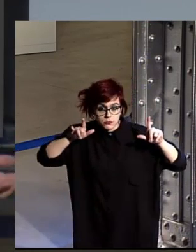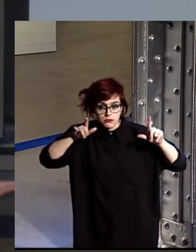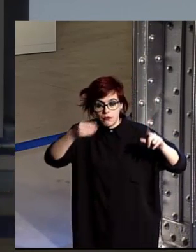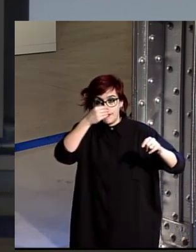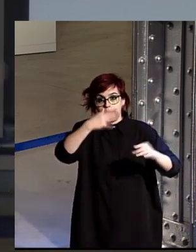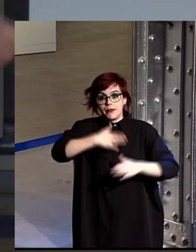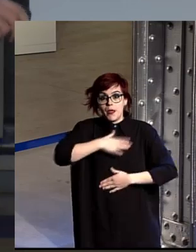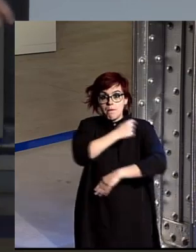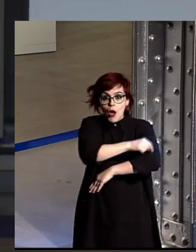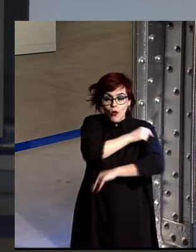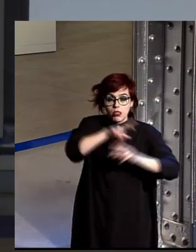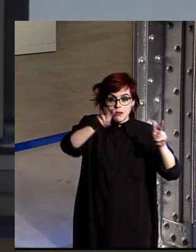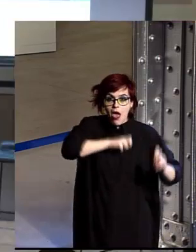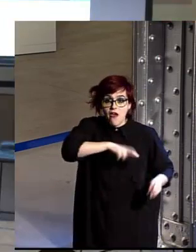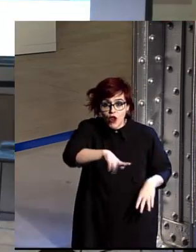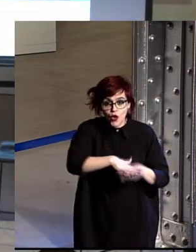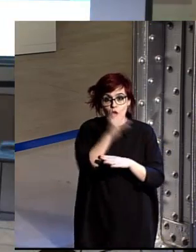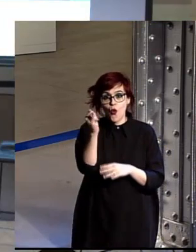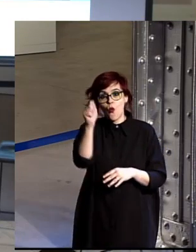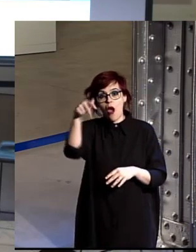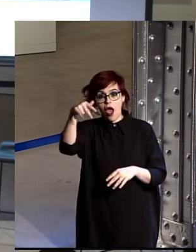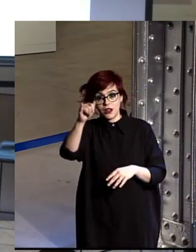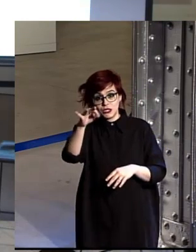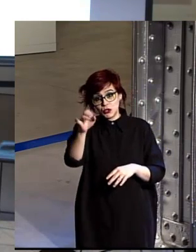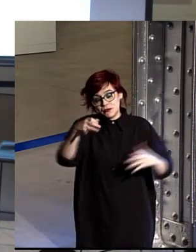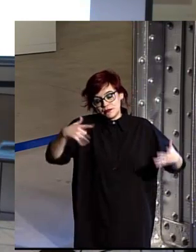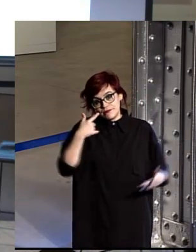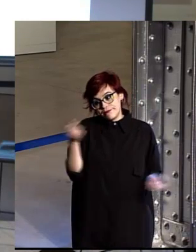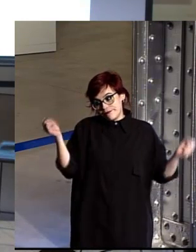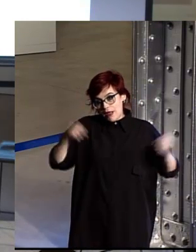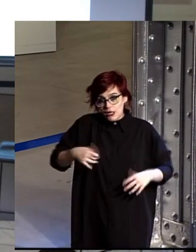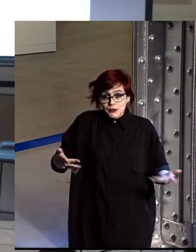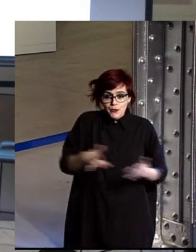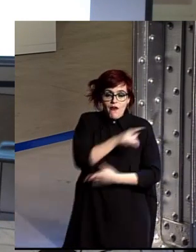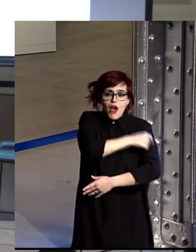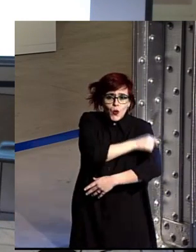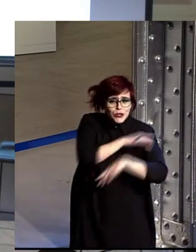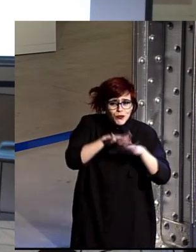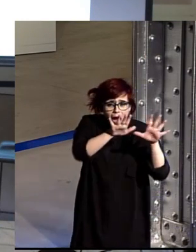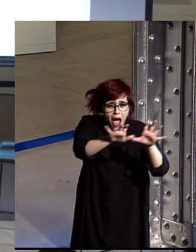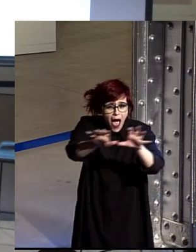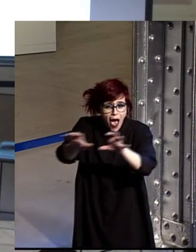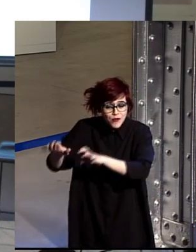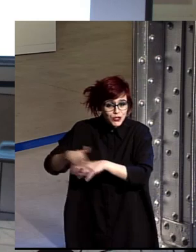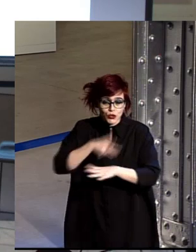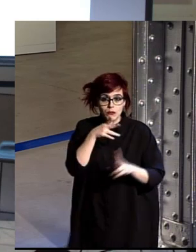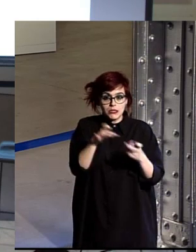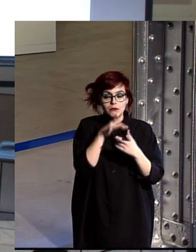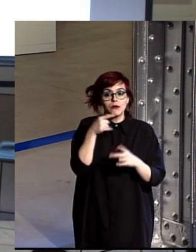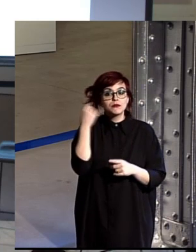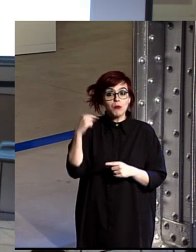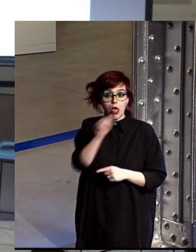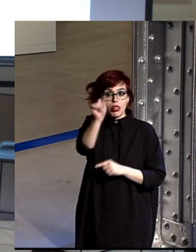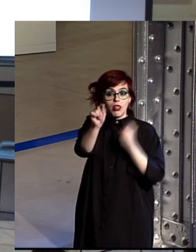marrón de meterme a hacer una vacuna con ébola con Juanito, con otro del laboratorio. Entonces, cuando te metes a hacer vacunas, te toca aprender un montón del bicho con el que